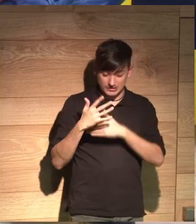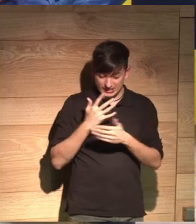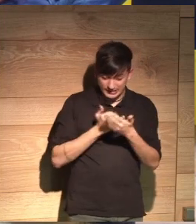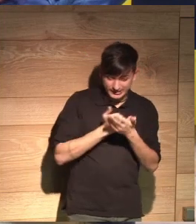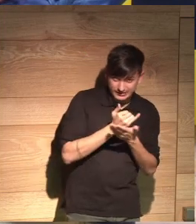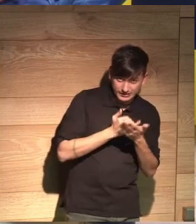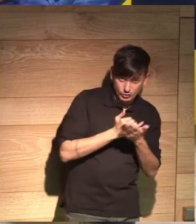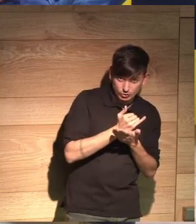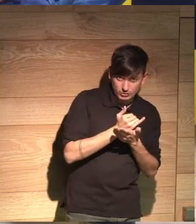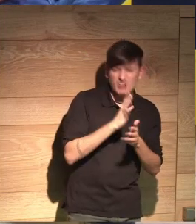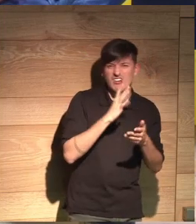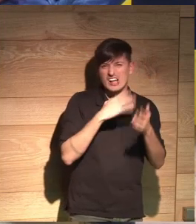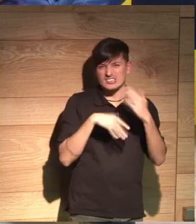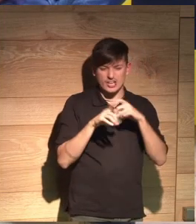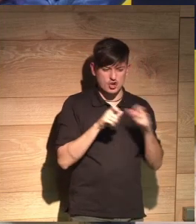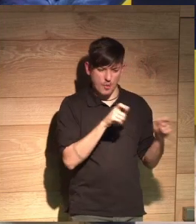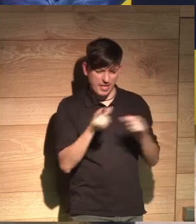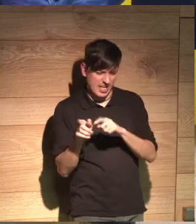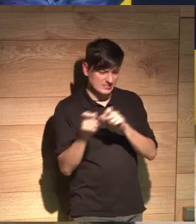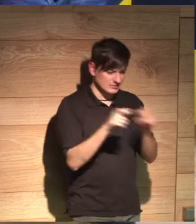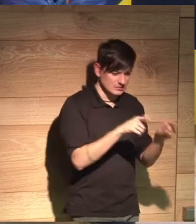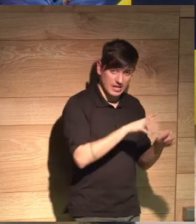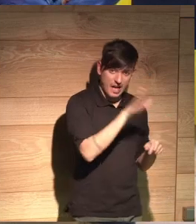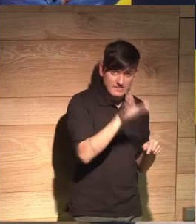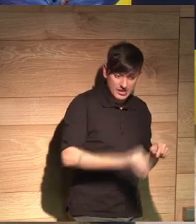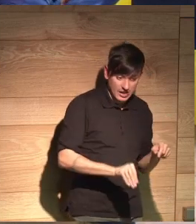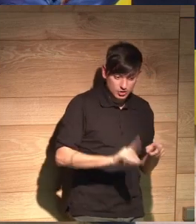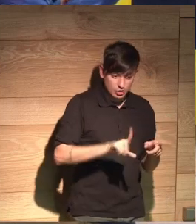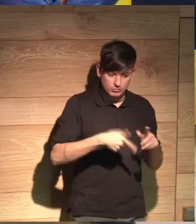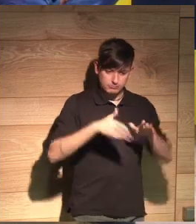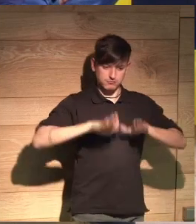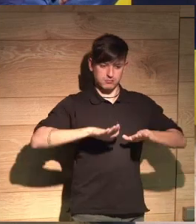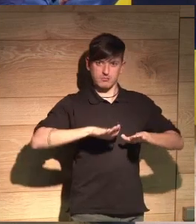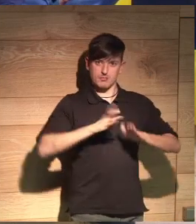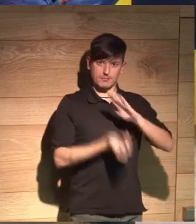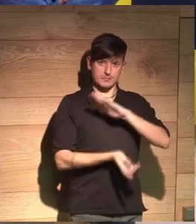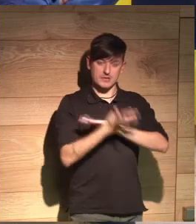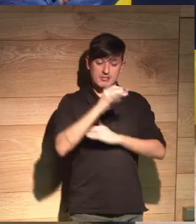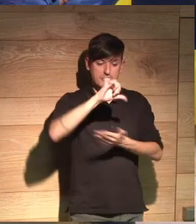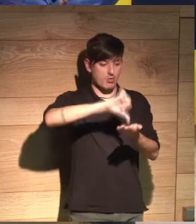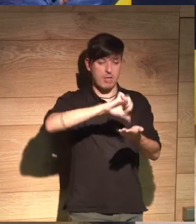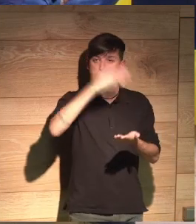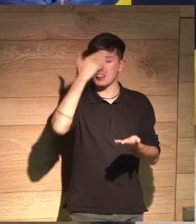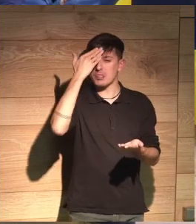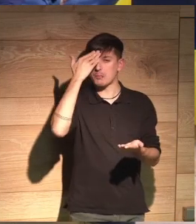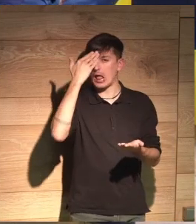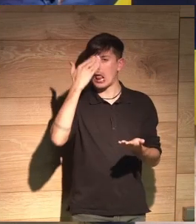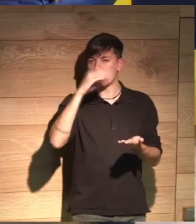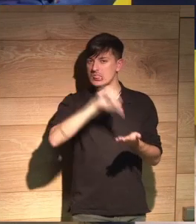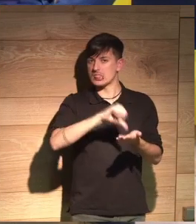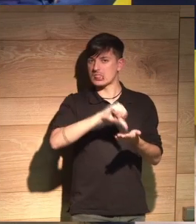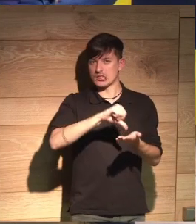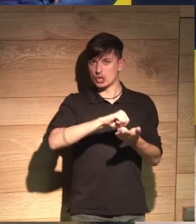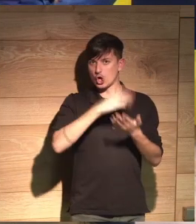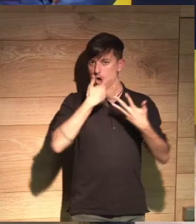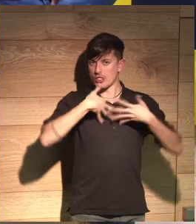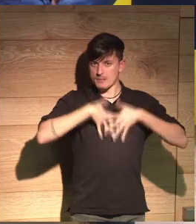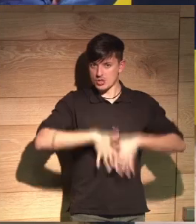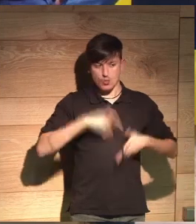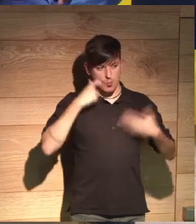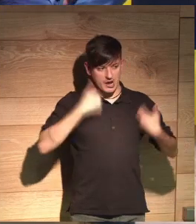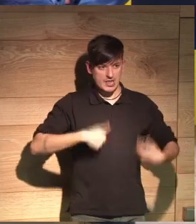es bueno y antes de nómadas en áfrica a crear las ciudades que es el principal centro de conocimiento y de evolución de la humanidad